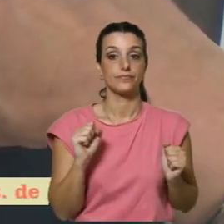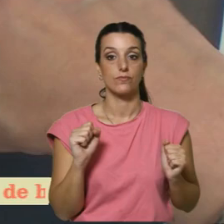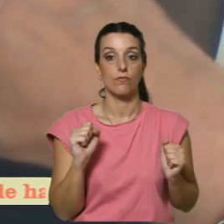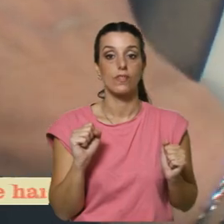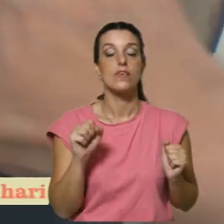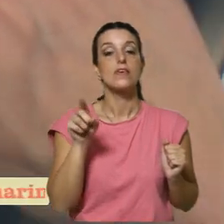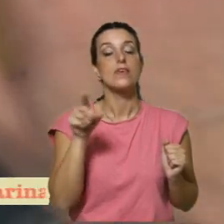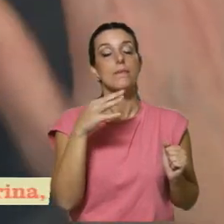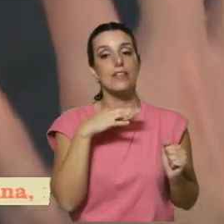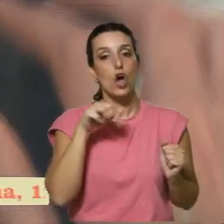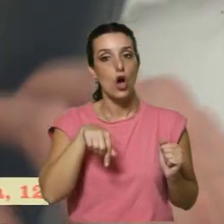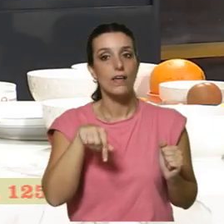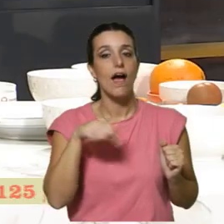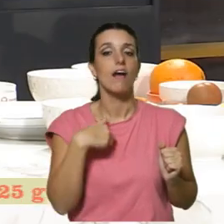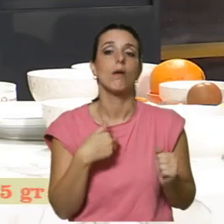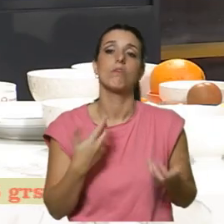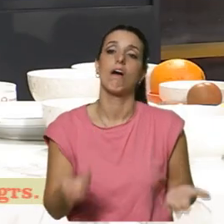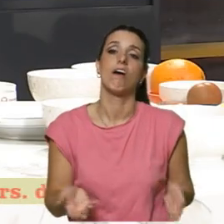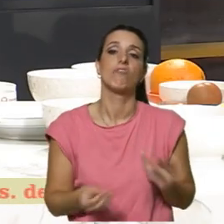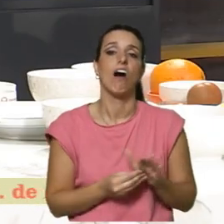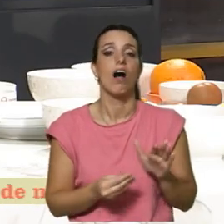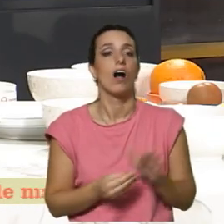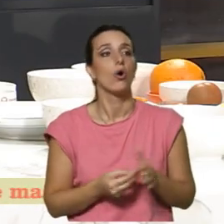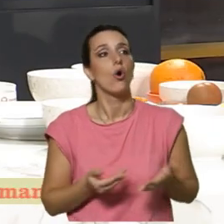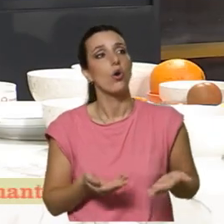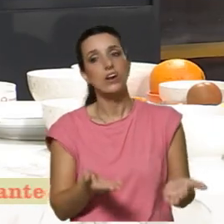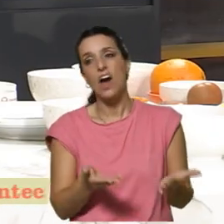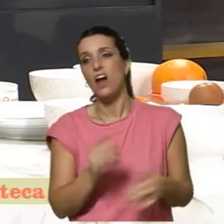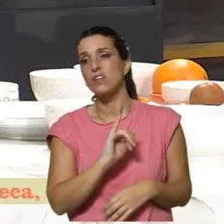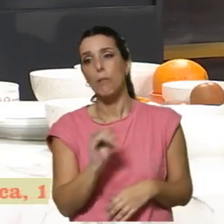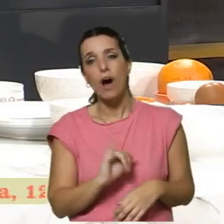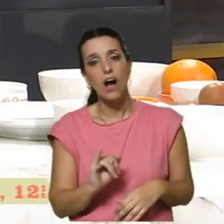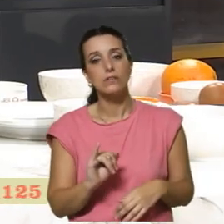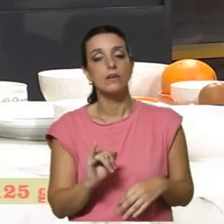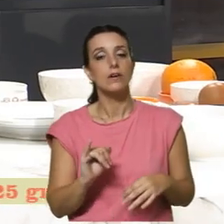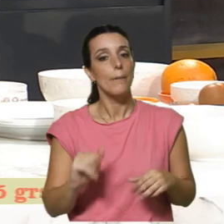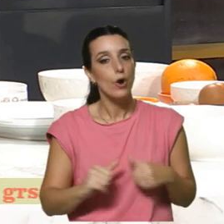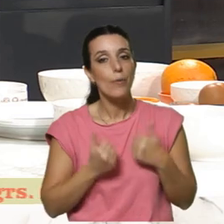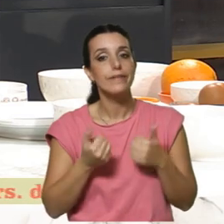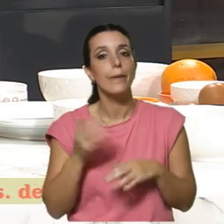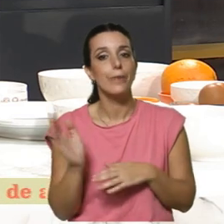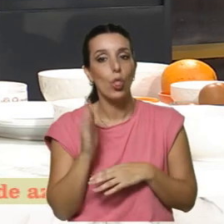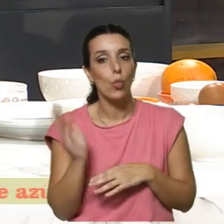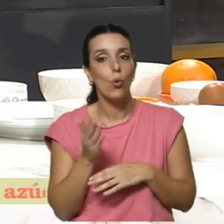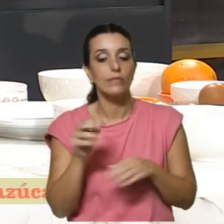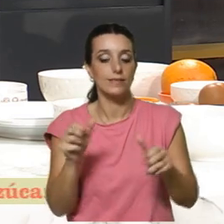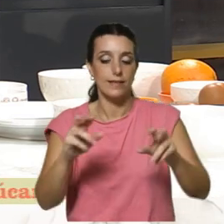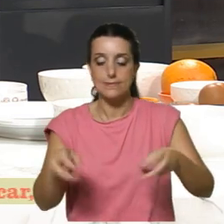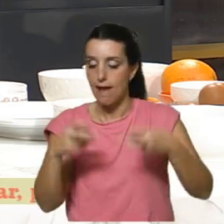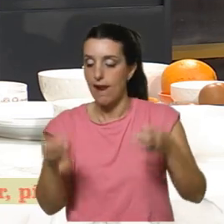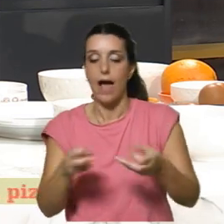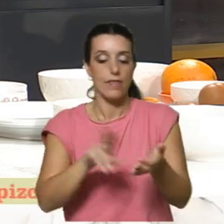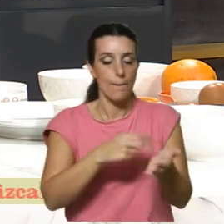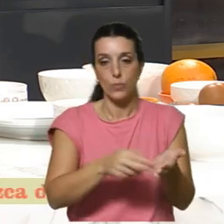Me decían hoy, ay, es que a mí me da pereza hornear calabaza para hacer eso. Aprovechá, hace varias y te haces una ensalada, te haces un